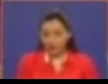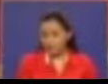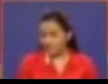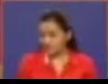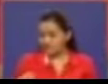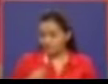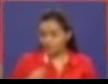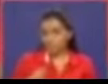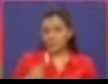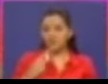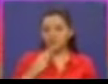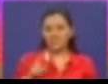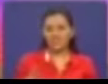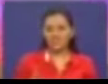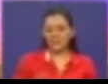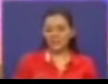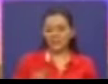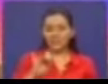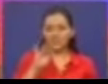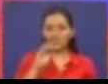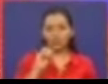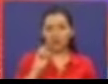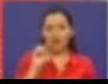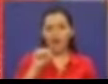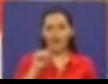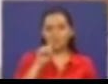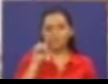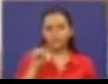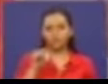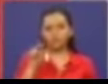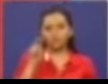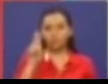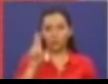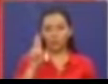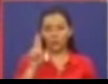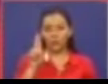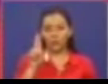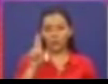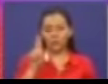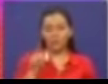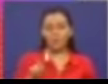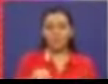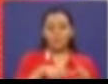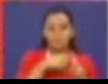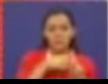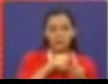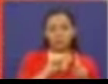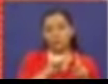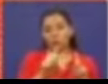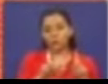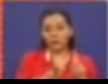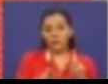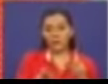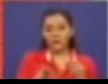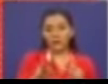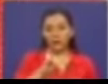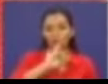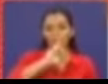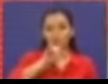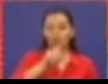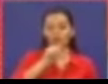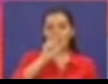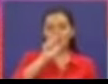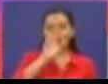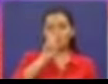que se ha desbordado el río Ansu, y está el Ansu, cuando se une con el Hatunyaku, forman el Napo, ¿no? Eso es una maravilla, y se